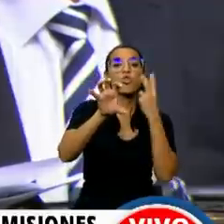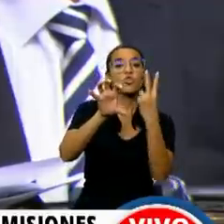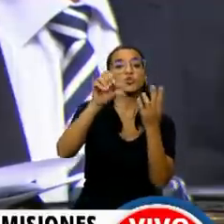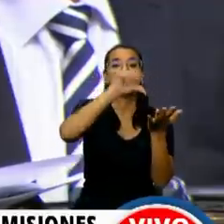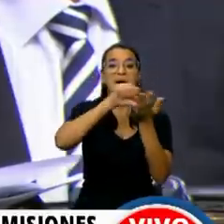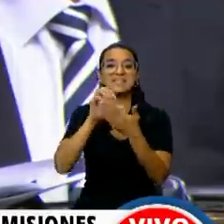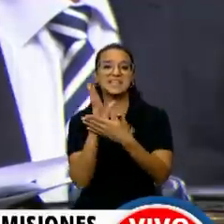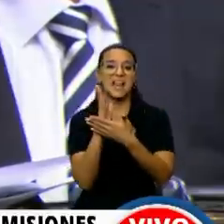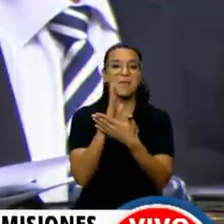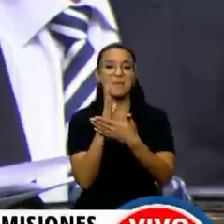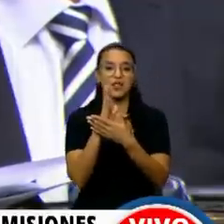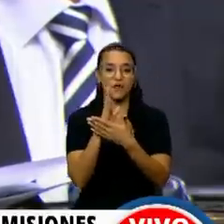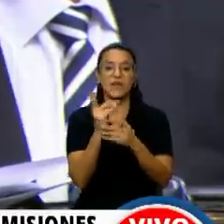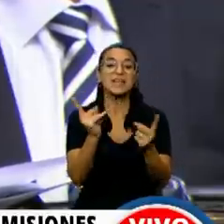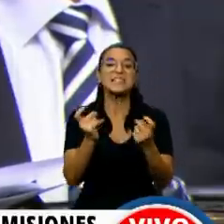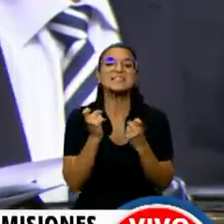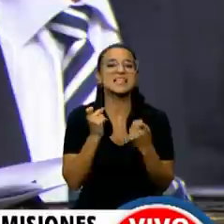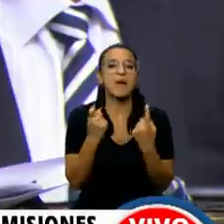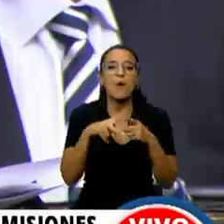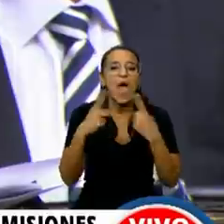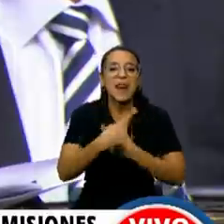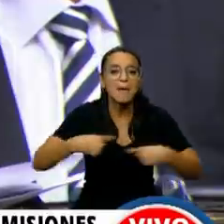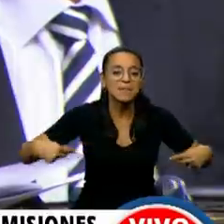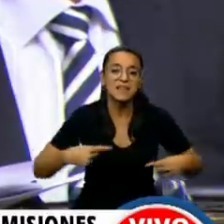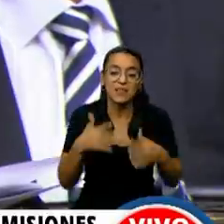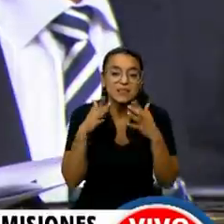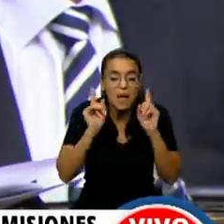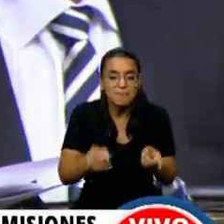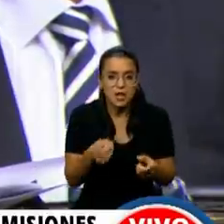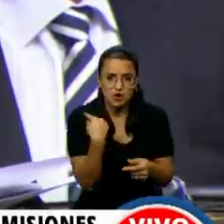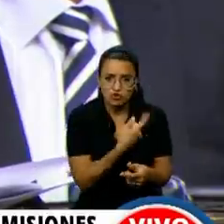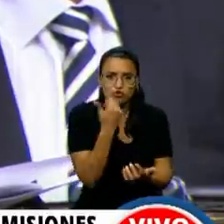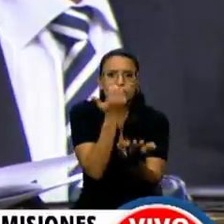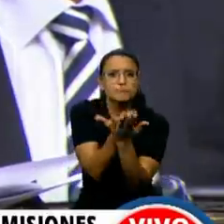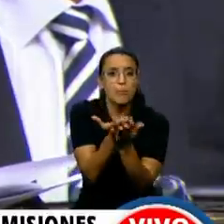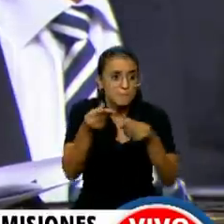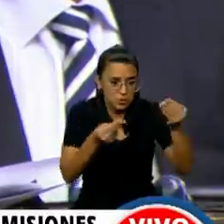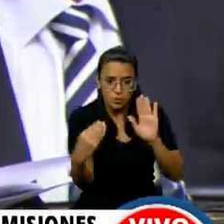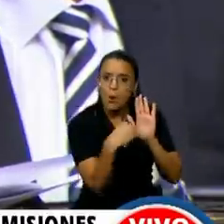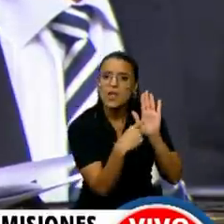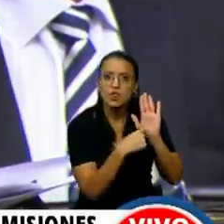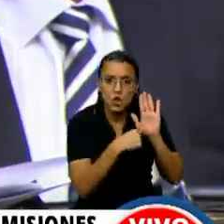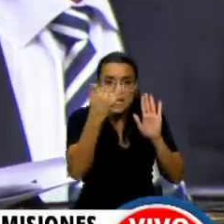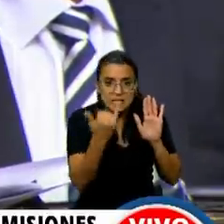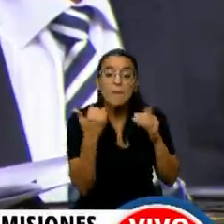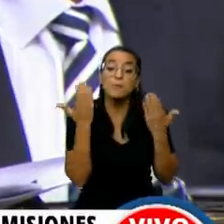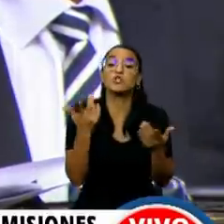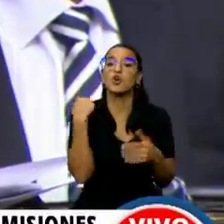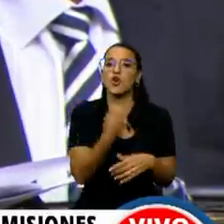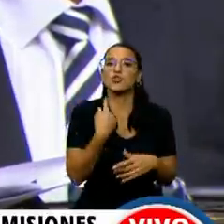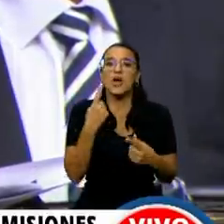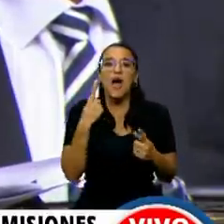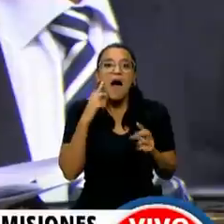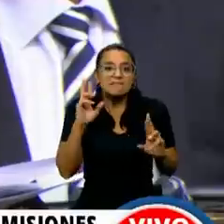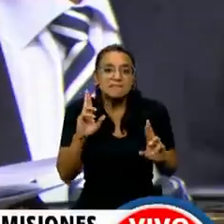limítrofes necesitamos herramientas fiscales que también hemos planteado y está en este presupuesto por eso tenemos la expectativa